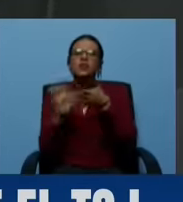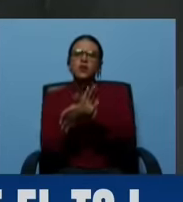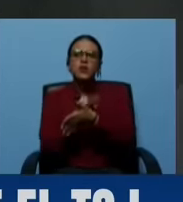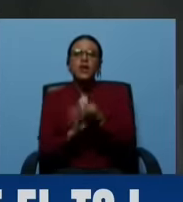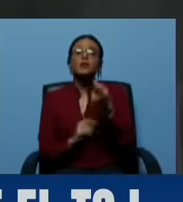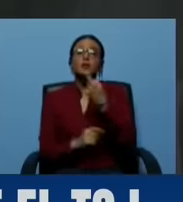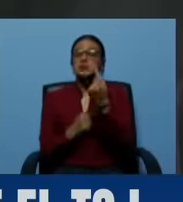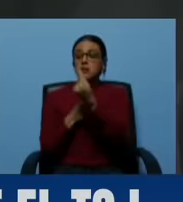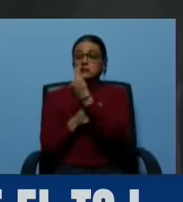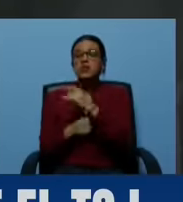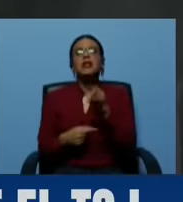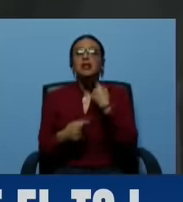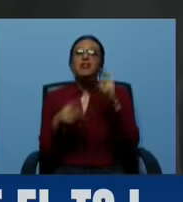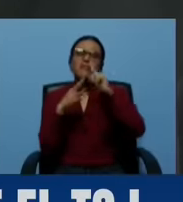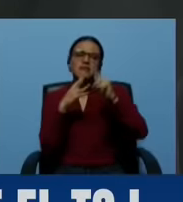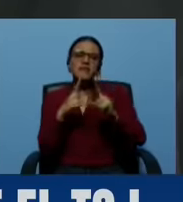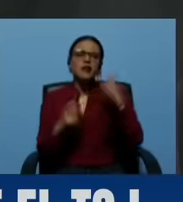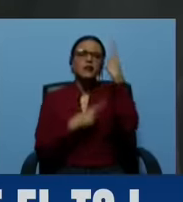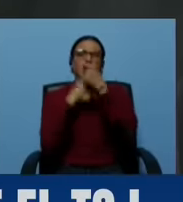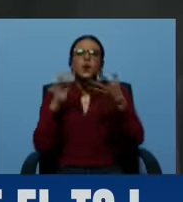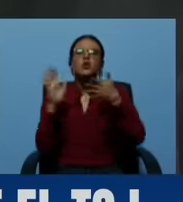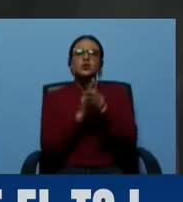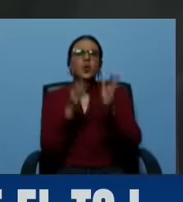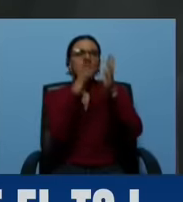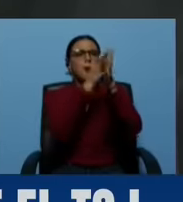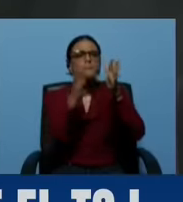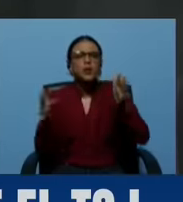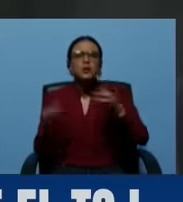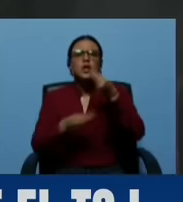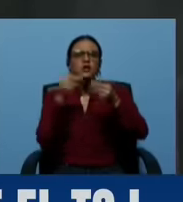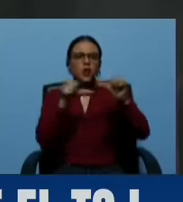en cuanto al proceso, su desenvolvimiento,